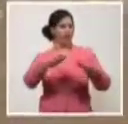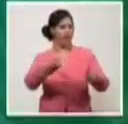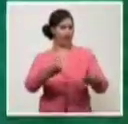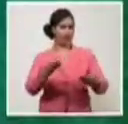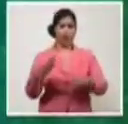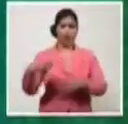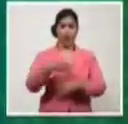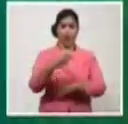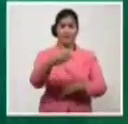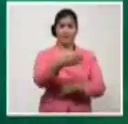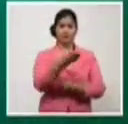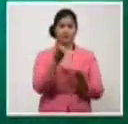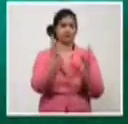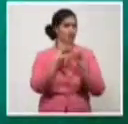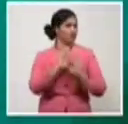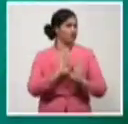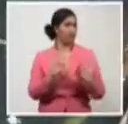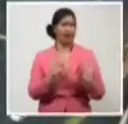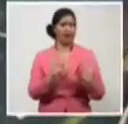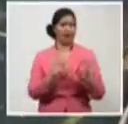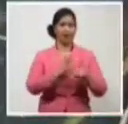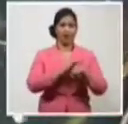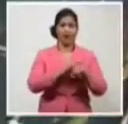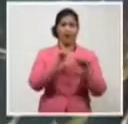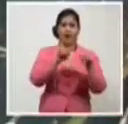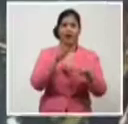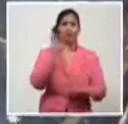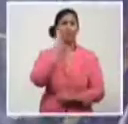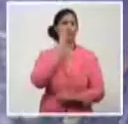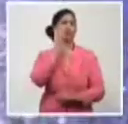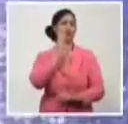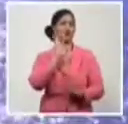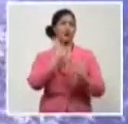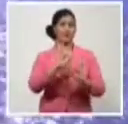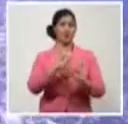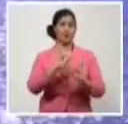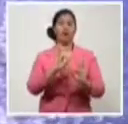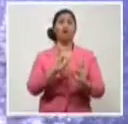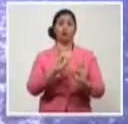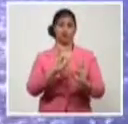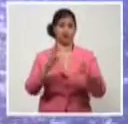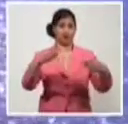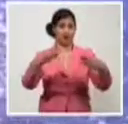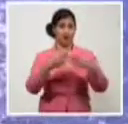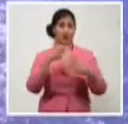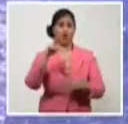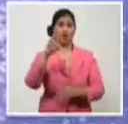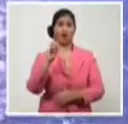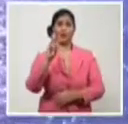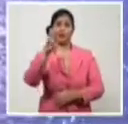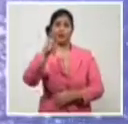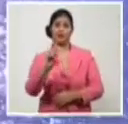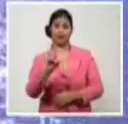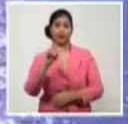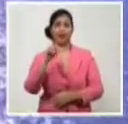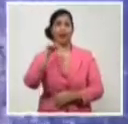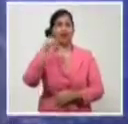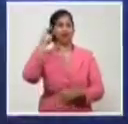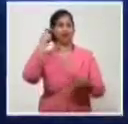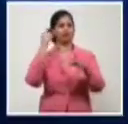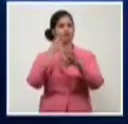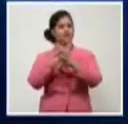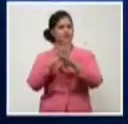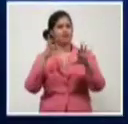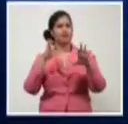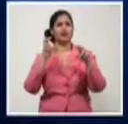de las razones por la que fue proclamado con cierre en 2030 el decenio de las ciencias oceánicas para el